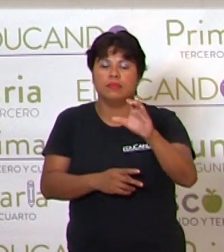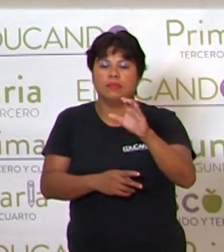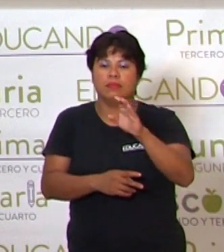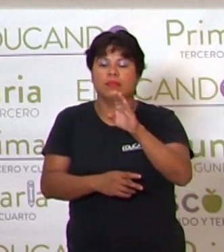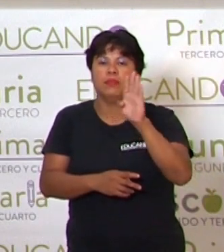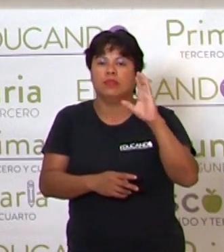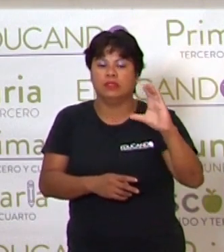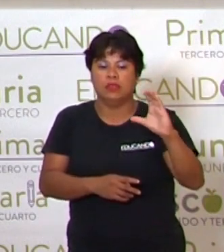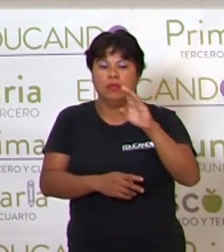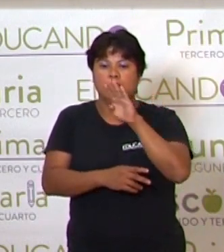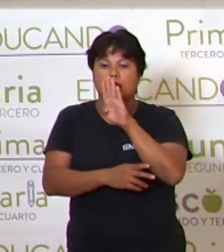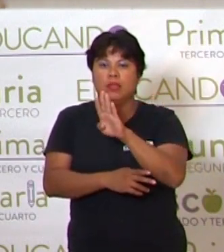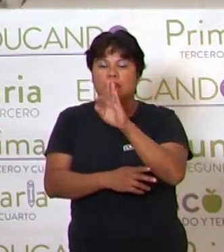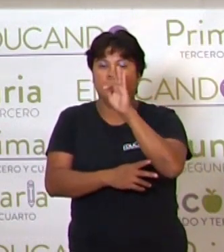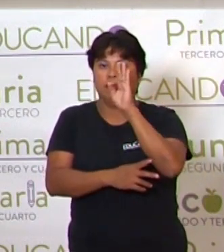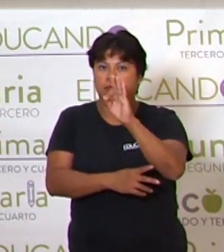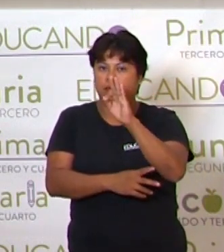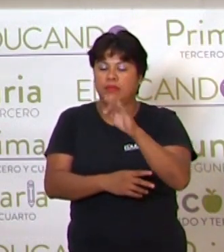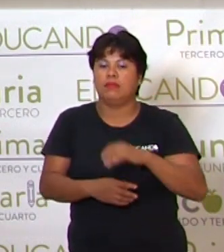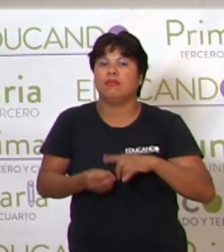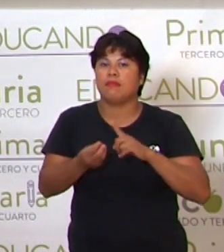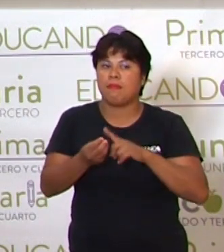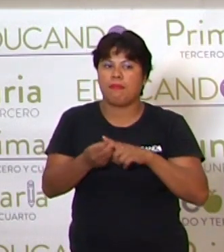CBF. Vamos a ubicarlo.